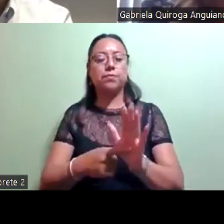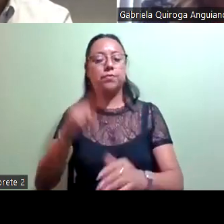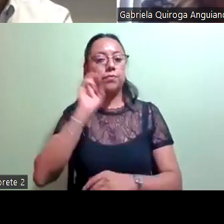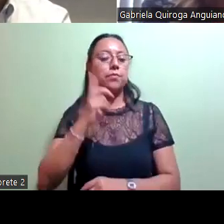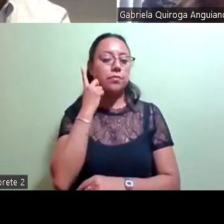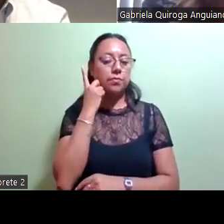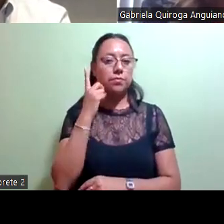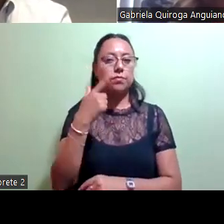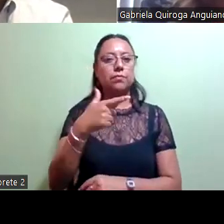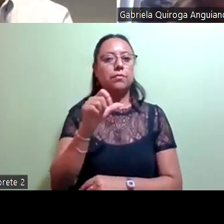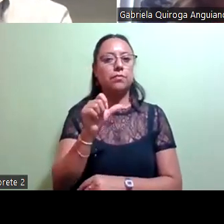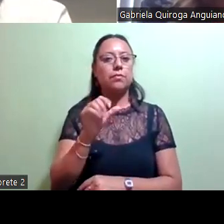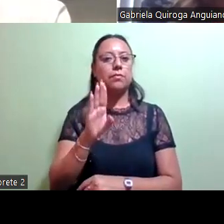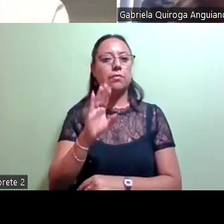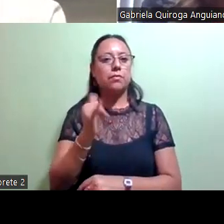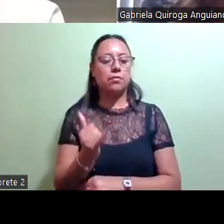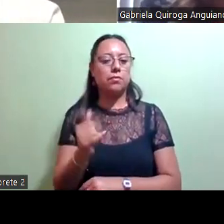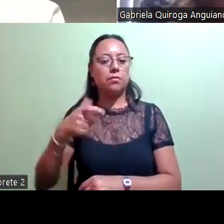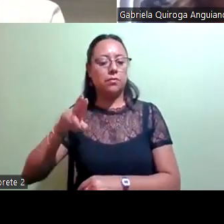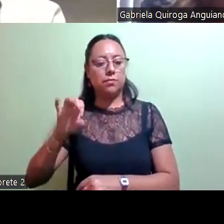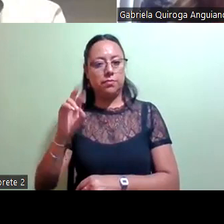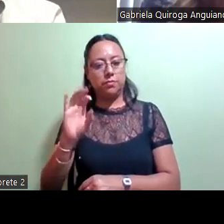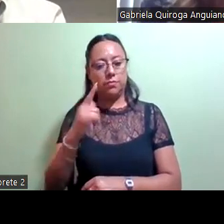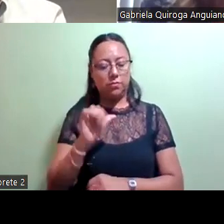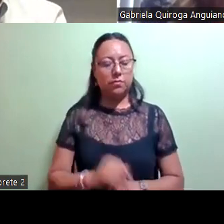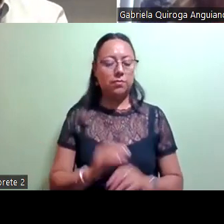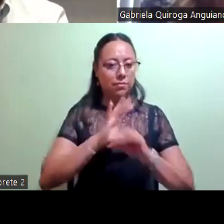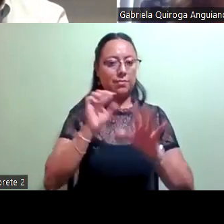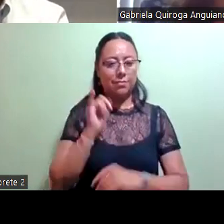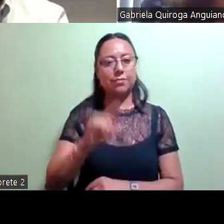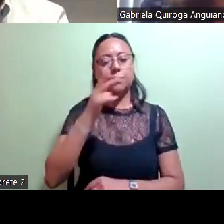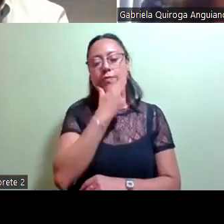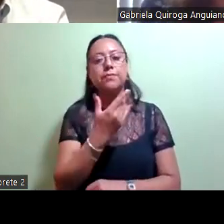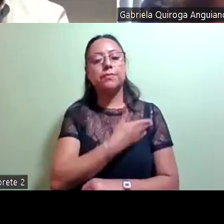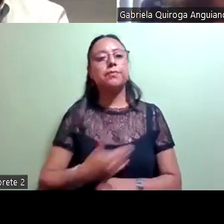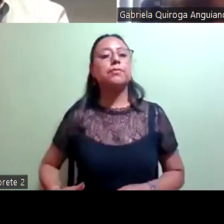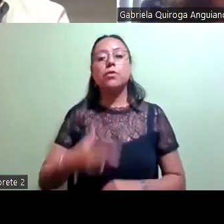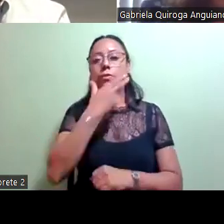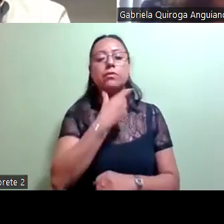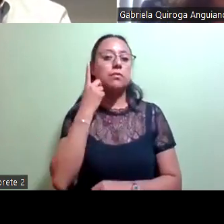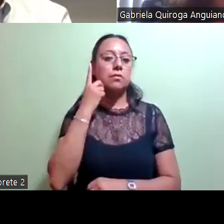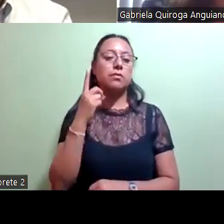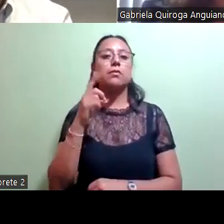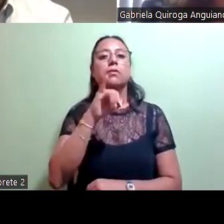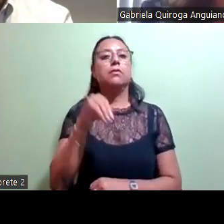Quiroga. Claro que sí, presidente. Procedo a la votación. Diputado Jesús Esma Suárez.